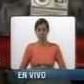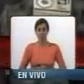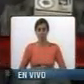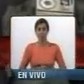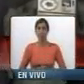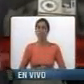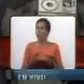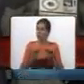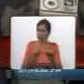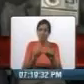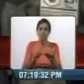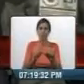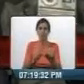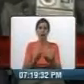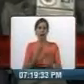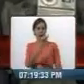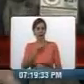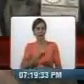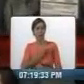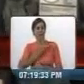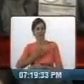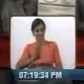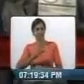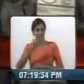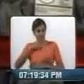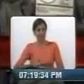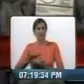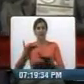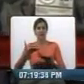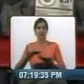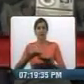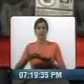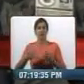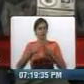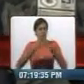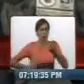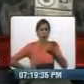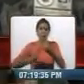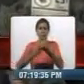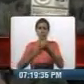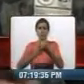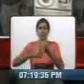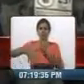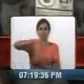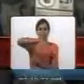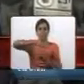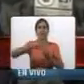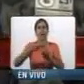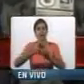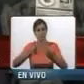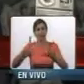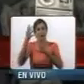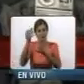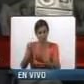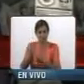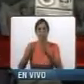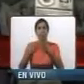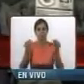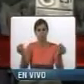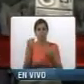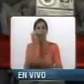que sigamos en esa actitud y que apostemos todos a un clima de tranquilidad y de confianza para los